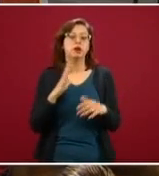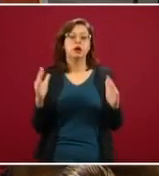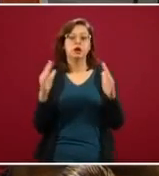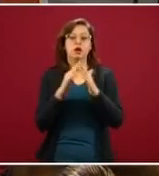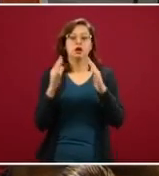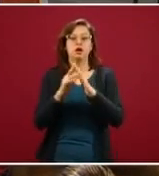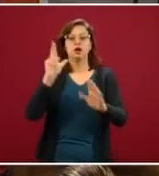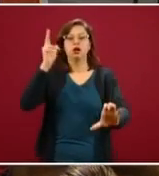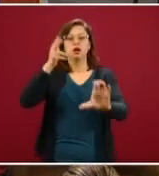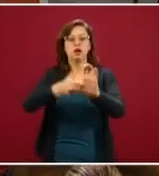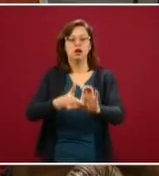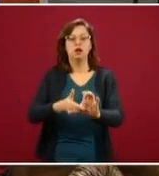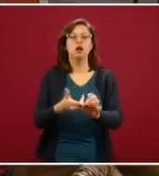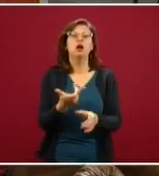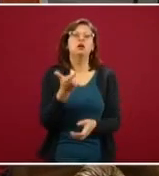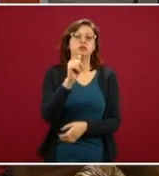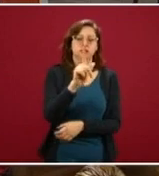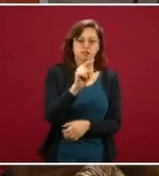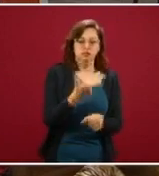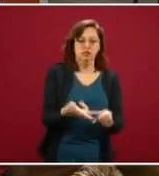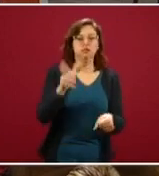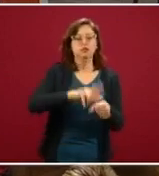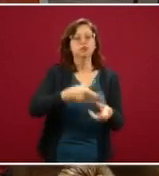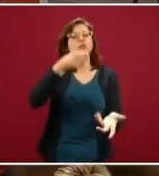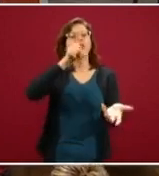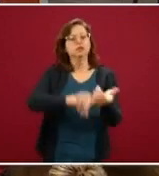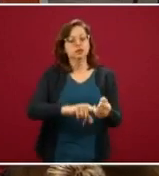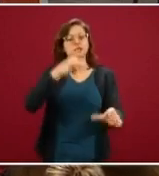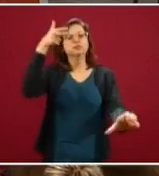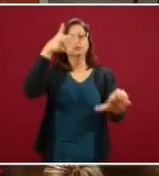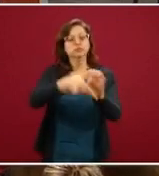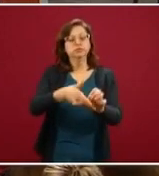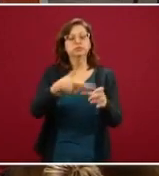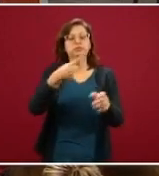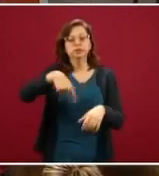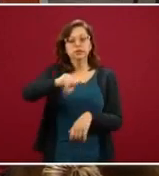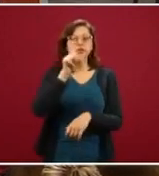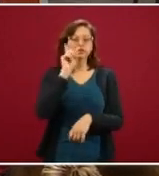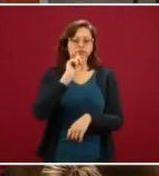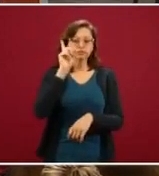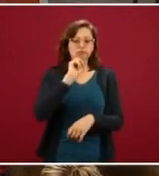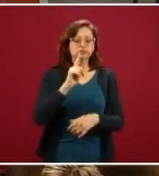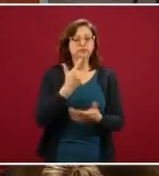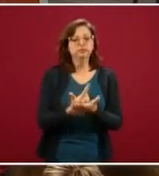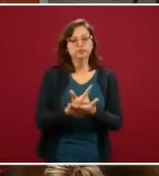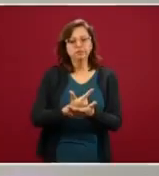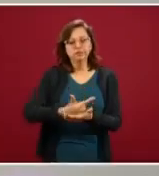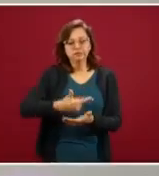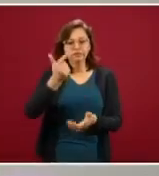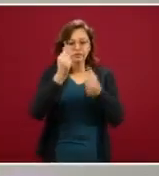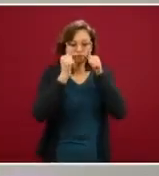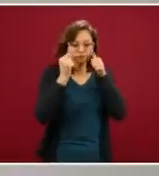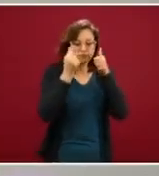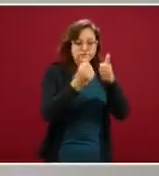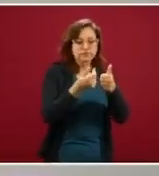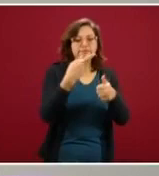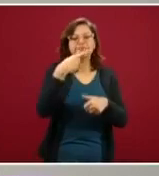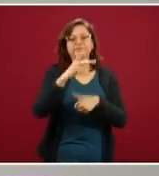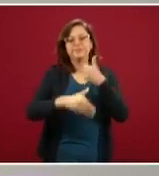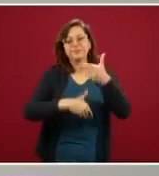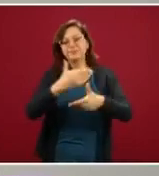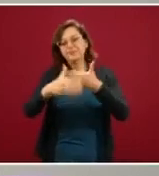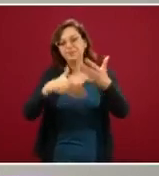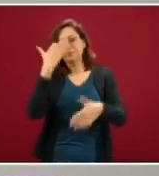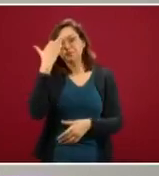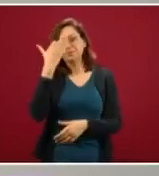80 hospitales. En los albergues fueron diseñados inicialmente para atender a las mujeres de alto riesgo, pero con el